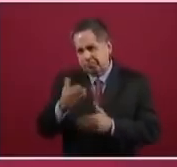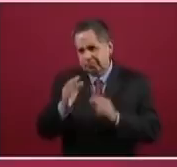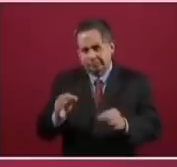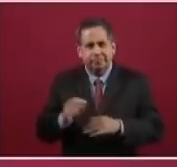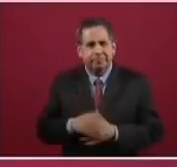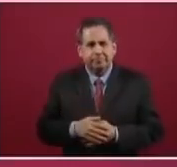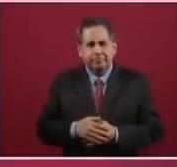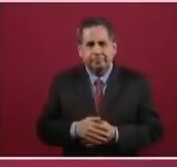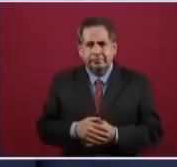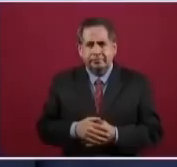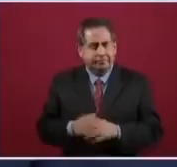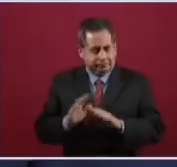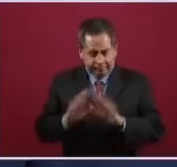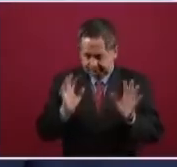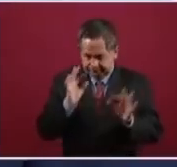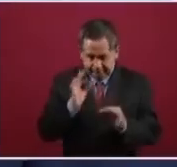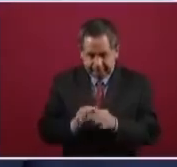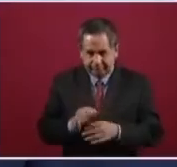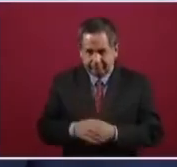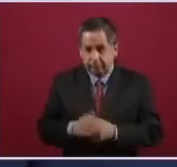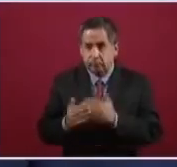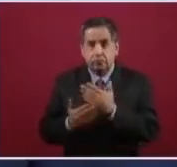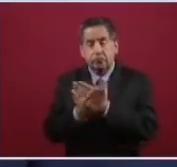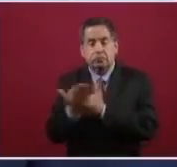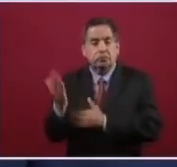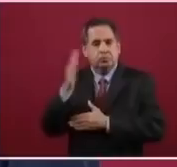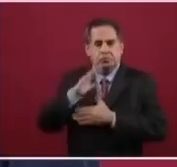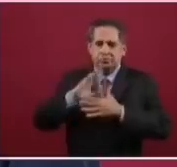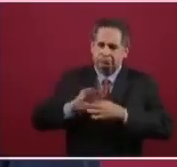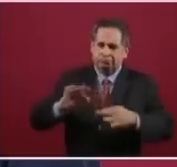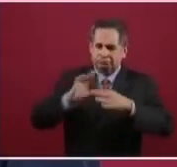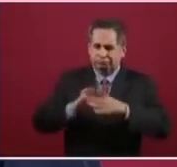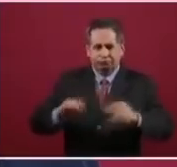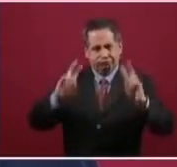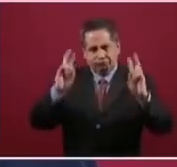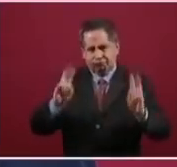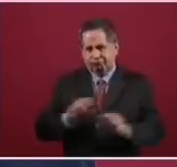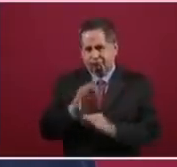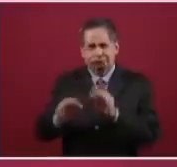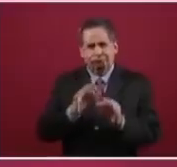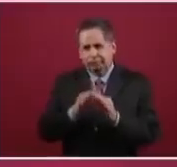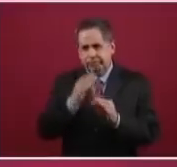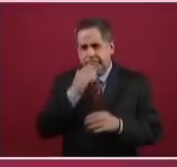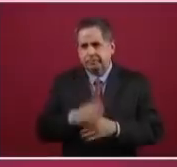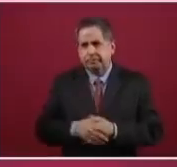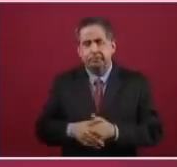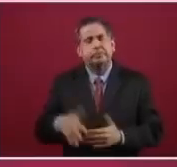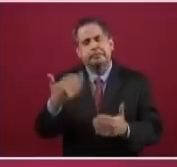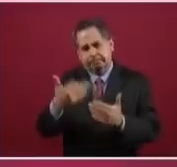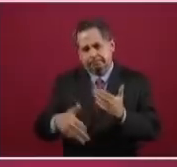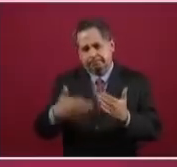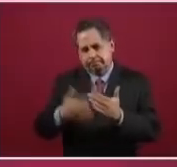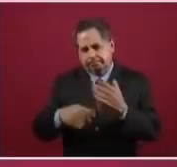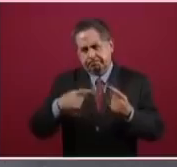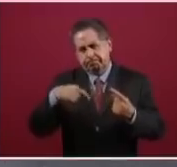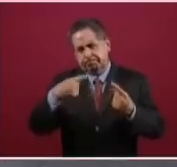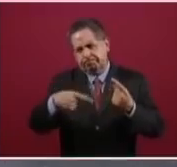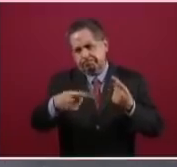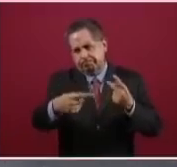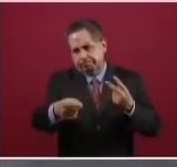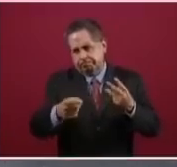dedicamos todo este esta mañana a tratar estos temas todavía falta